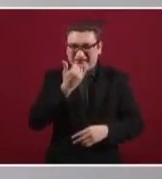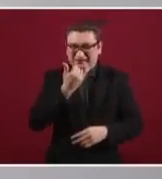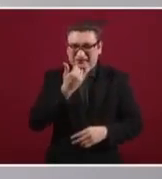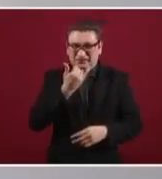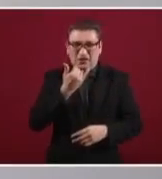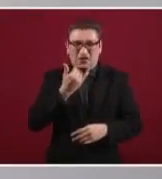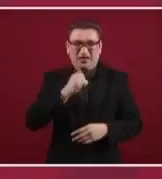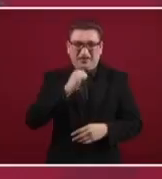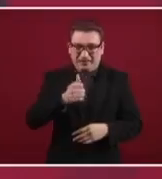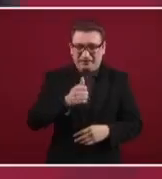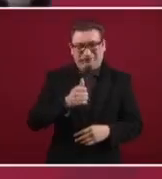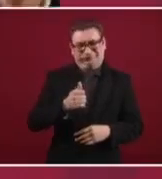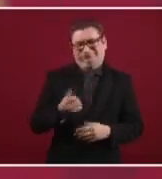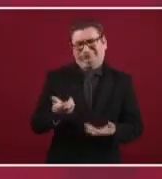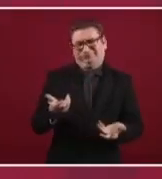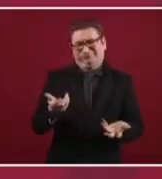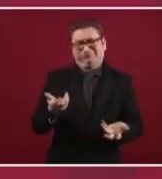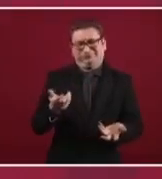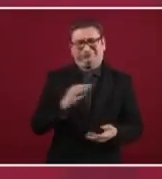Pero